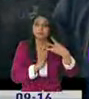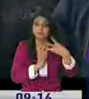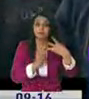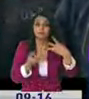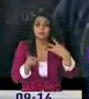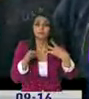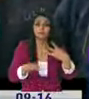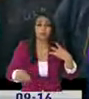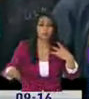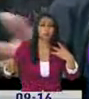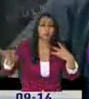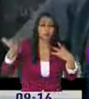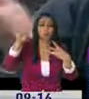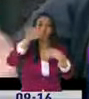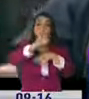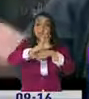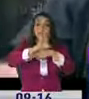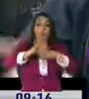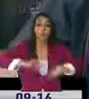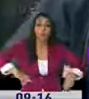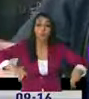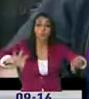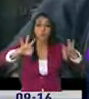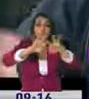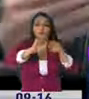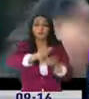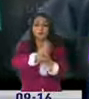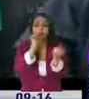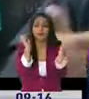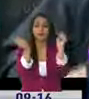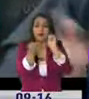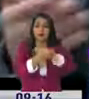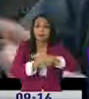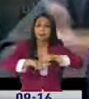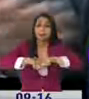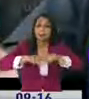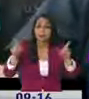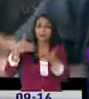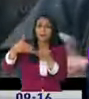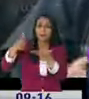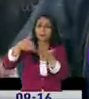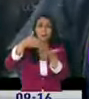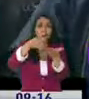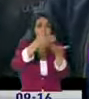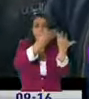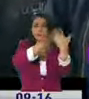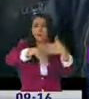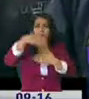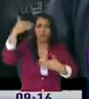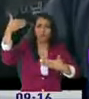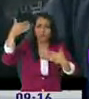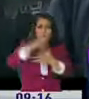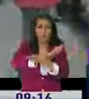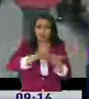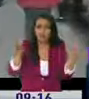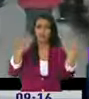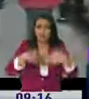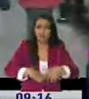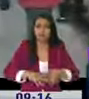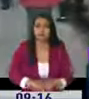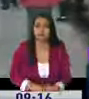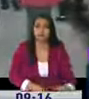vital que en el Ecuador hagamos cambios, pero despolitizando todo lo que realmente está pasando.